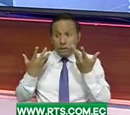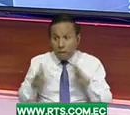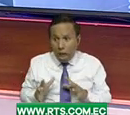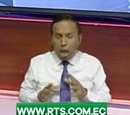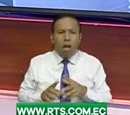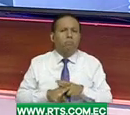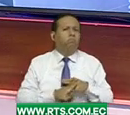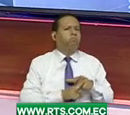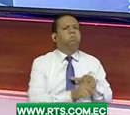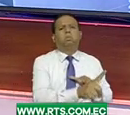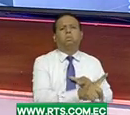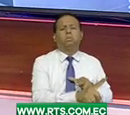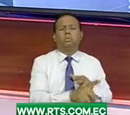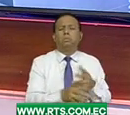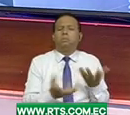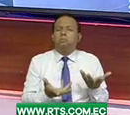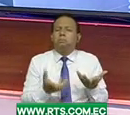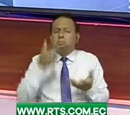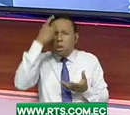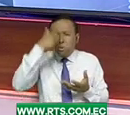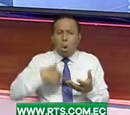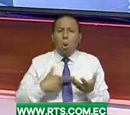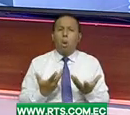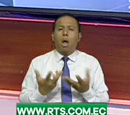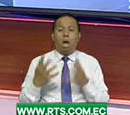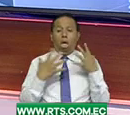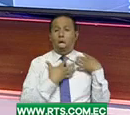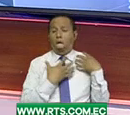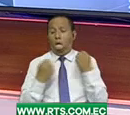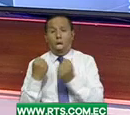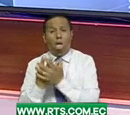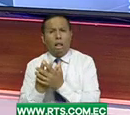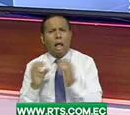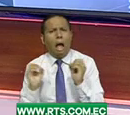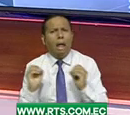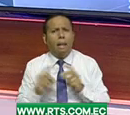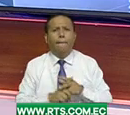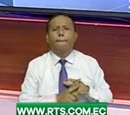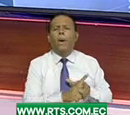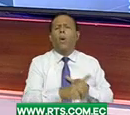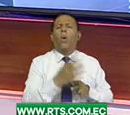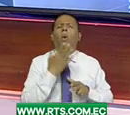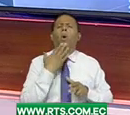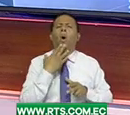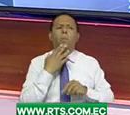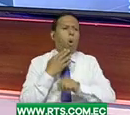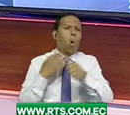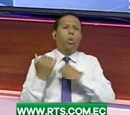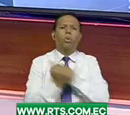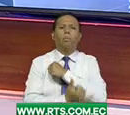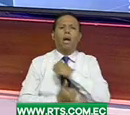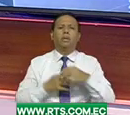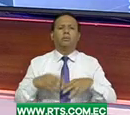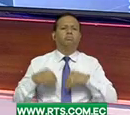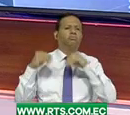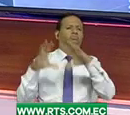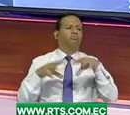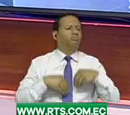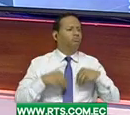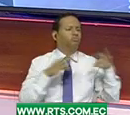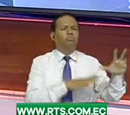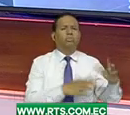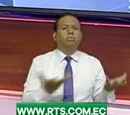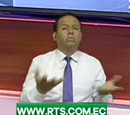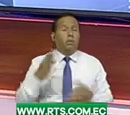implicados preparan maletas y emprenden su fuga hacia ciertas naciones cuyos marcos legales y policiales dificulten